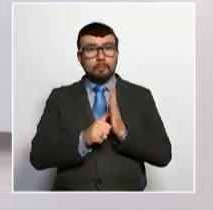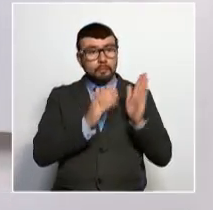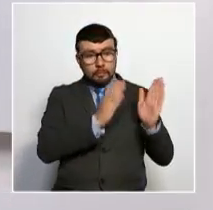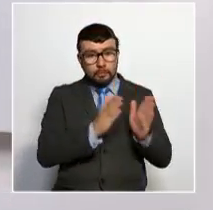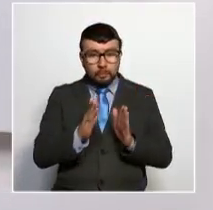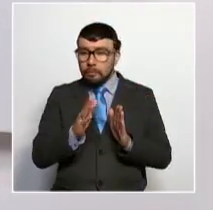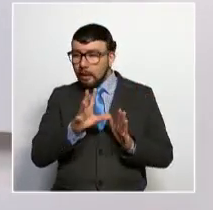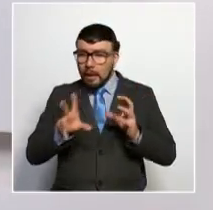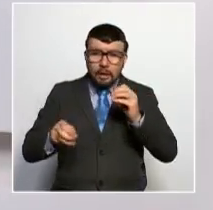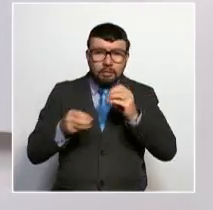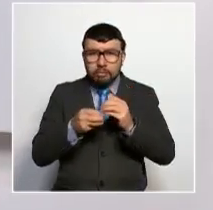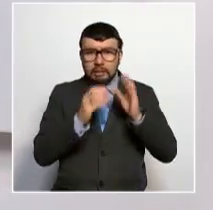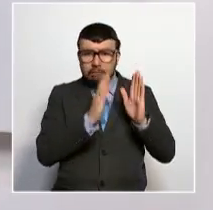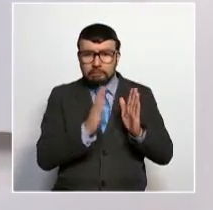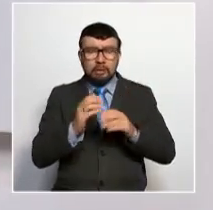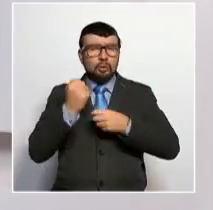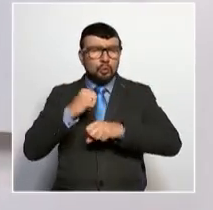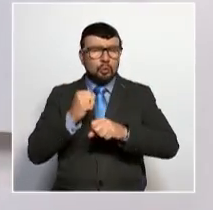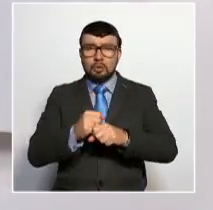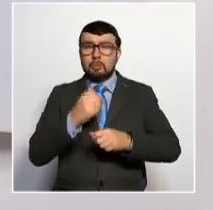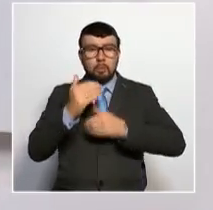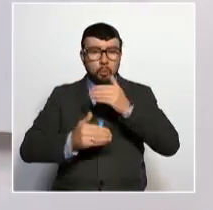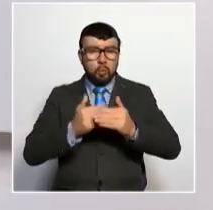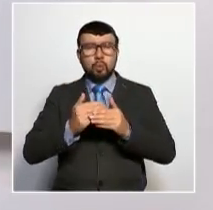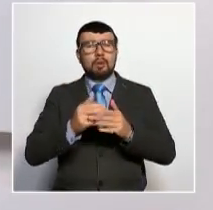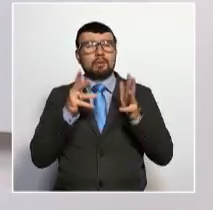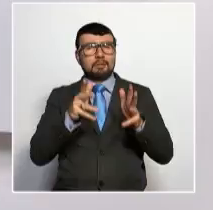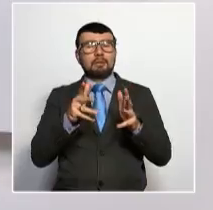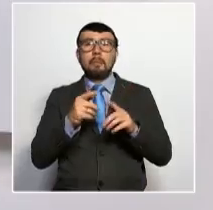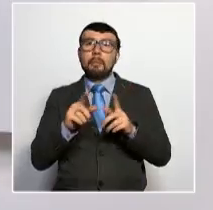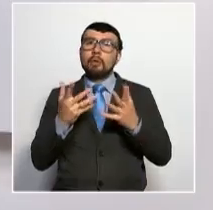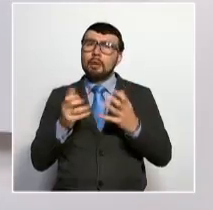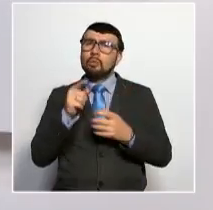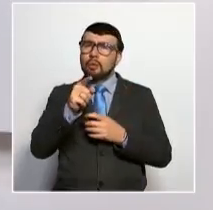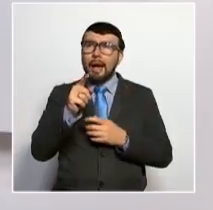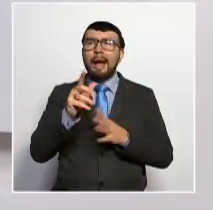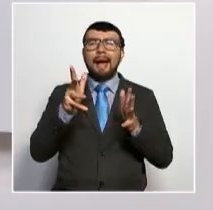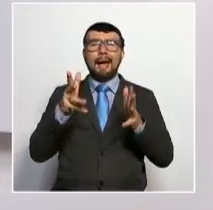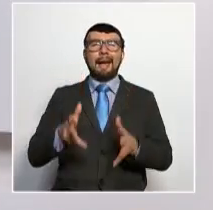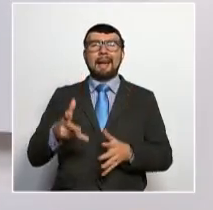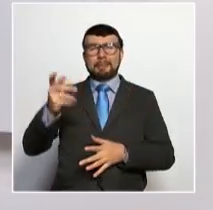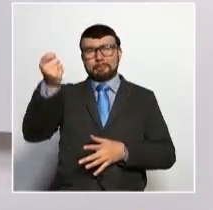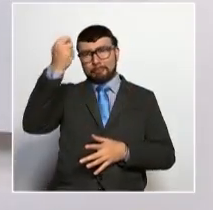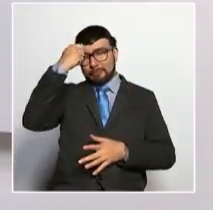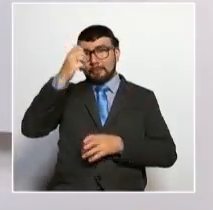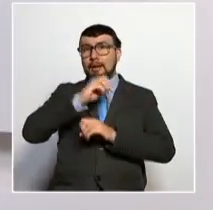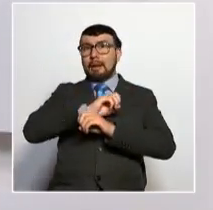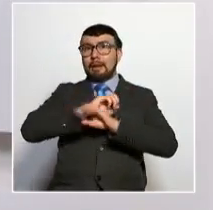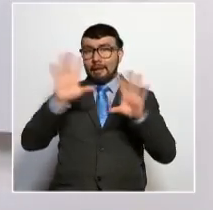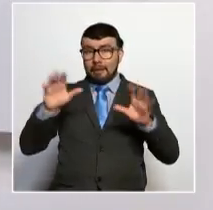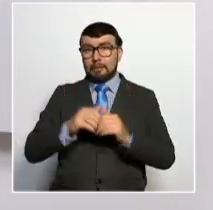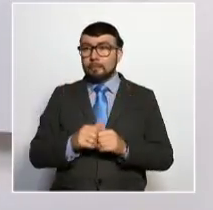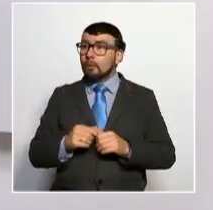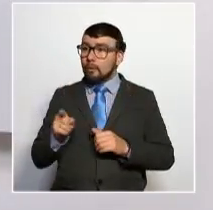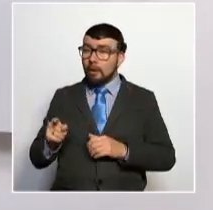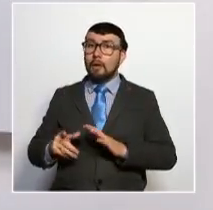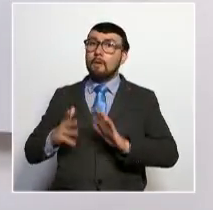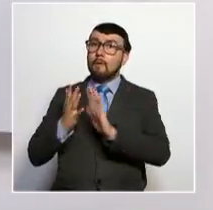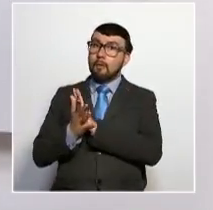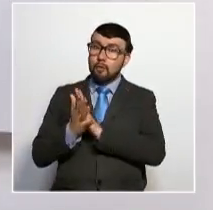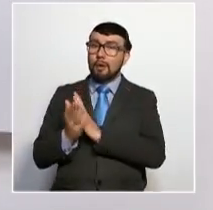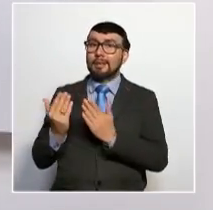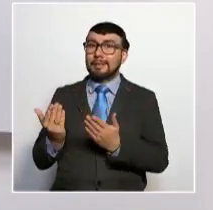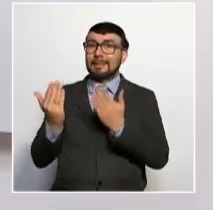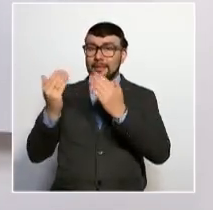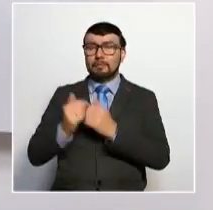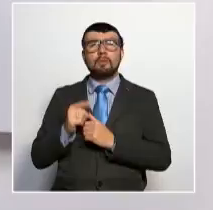acá tratando de hacer estos procesos educativos, pero lo que queremos es que a ustedes les quede esto muy claro y que esta información les sirva